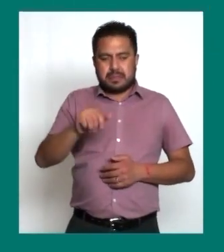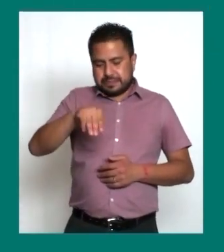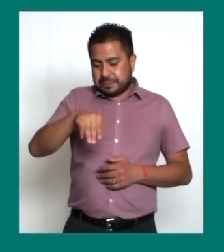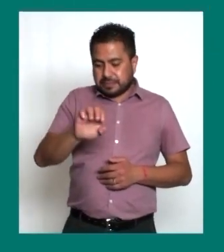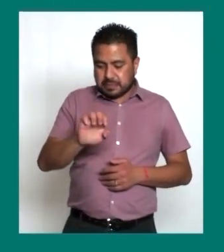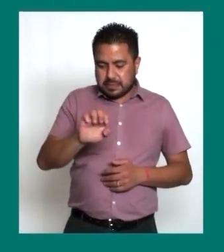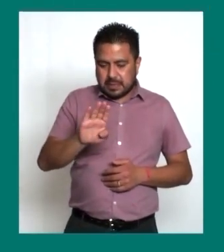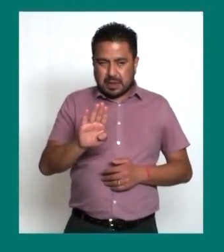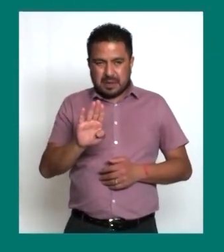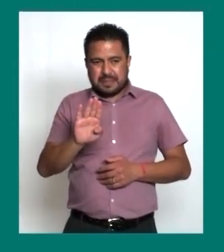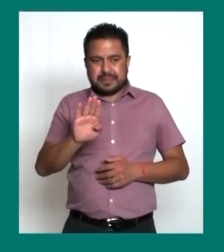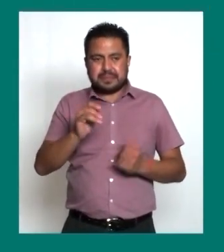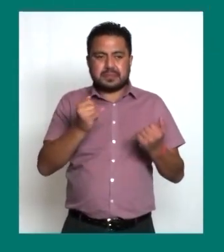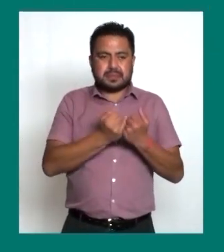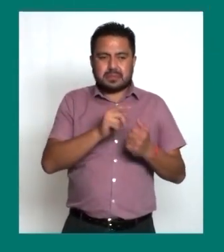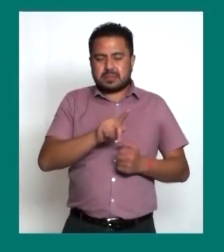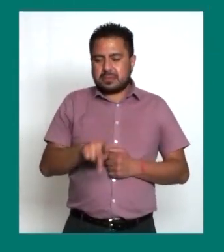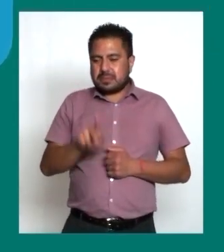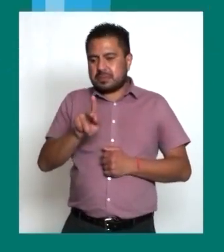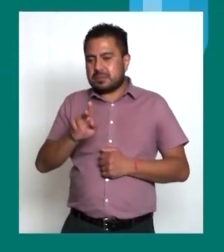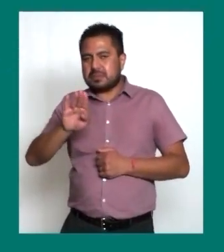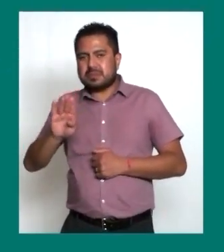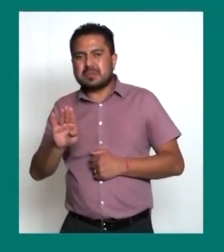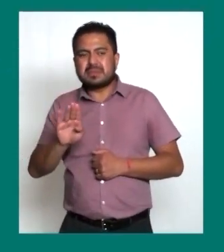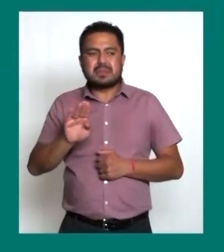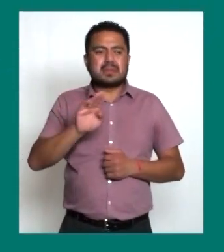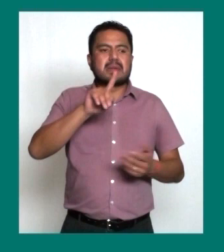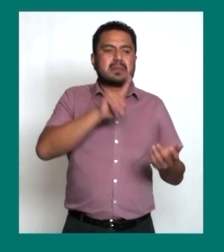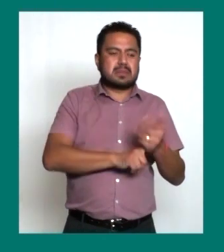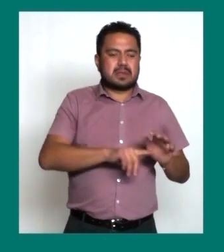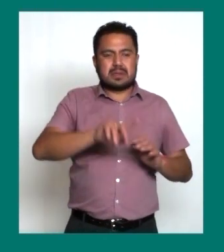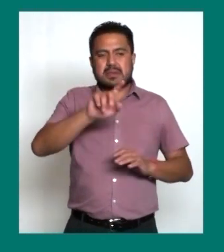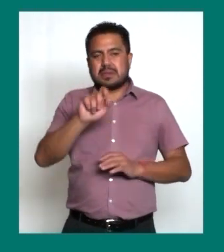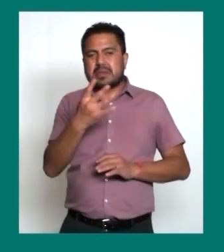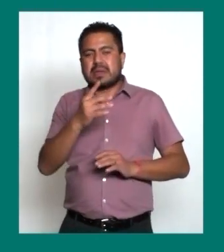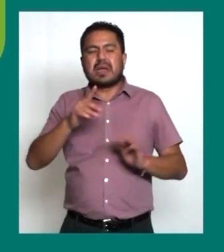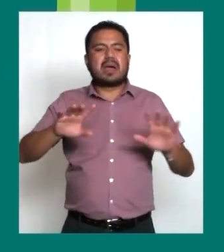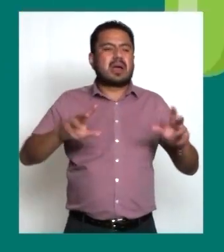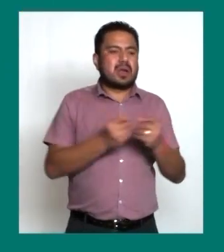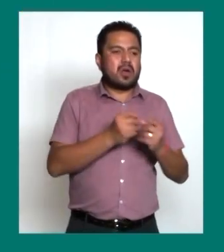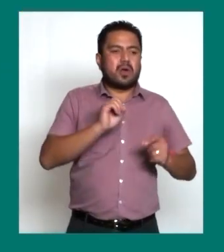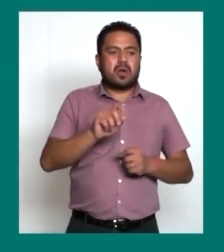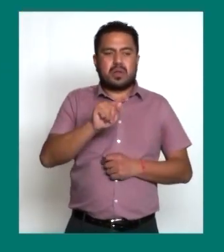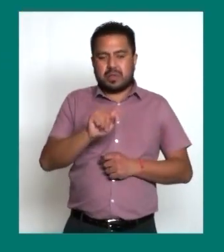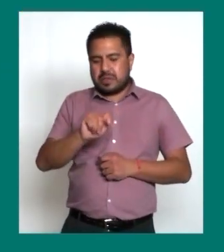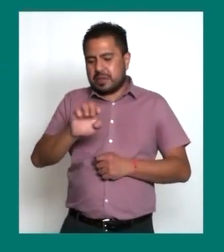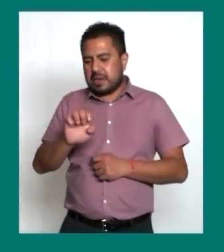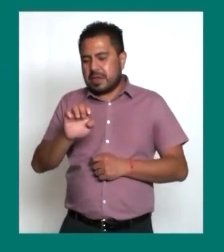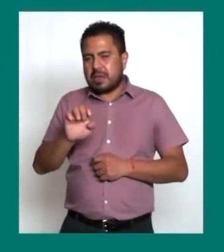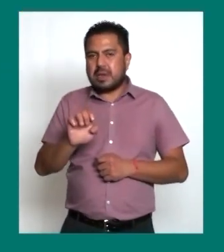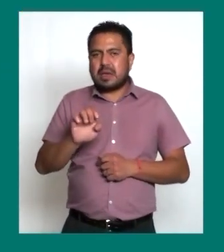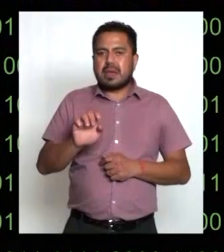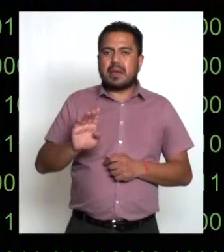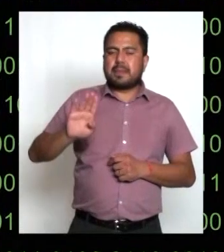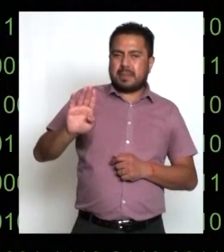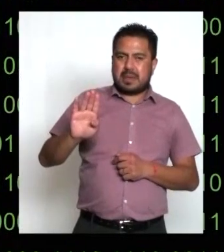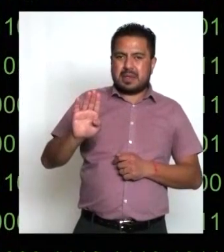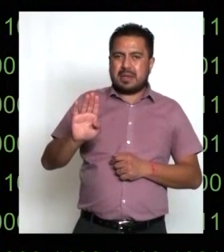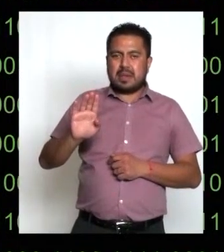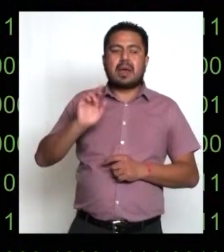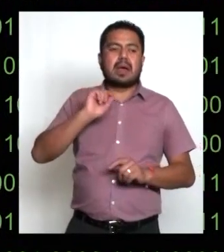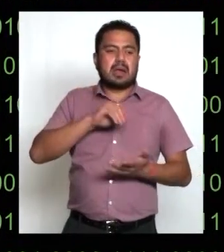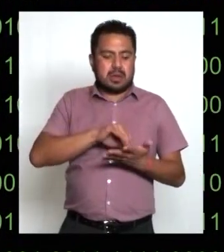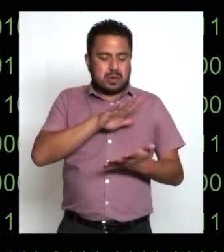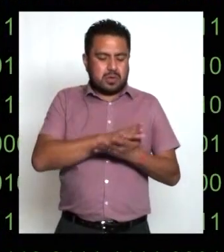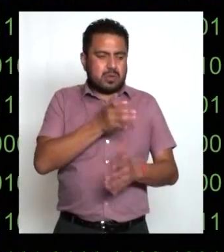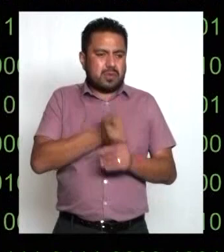que son 1024 kilobytes, el gigabyte o 1024 megabytes y el terabyte. Hay unidades